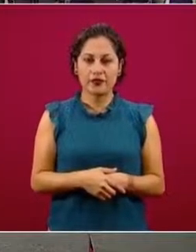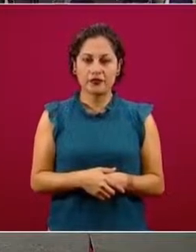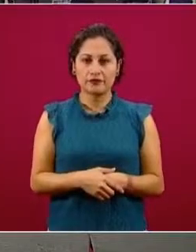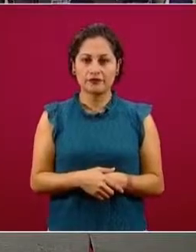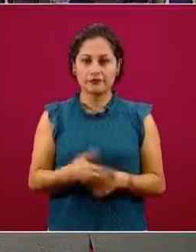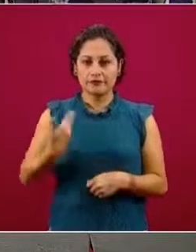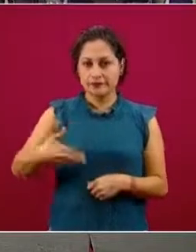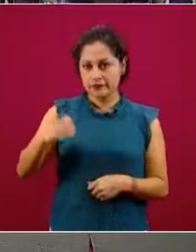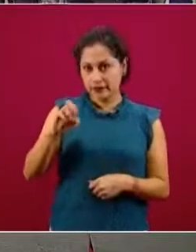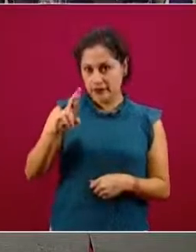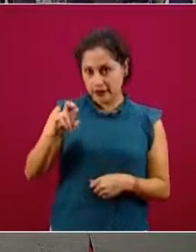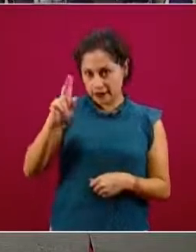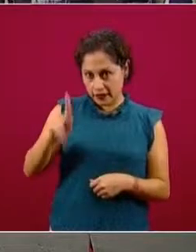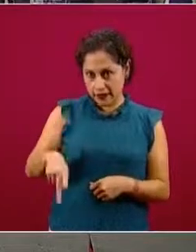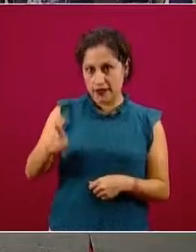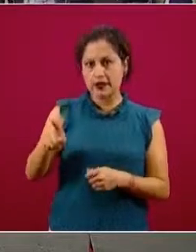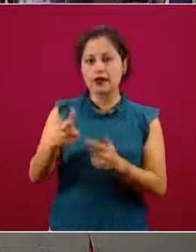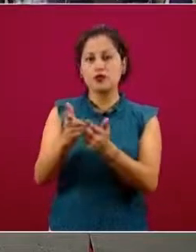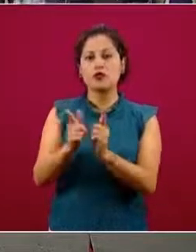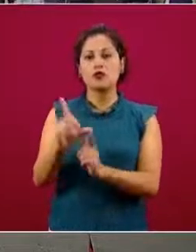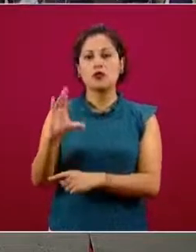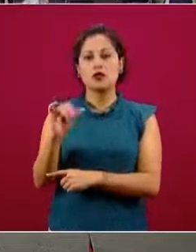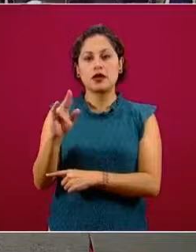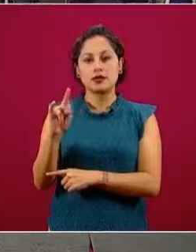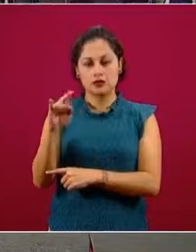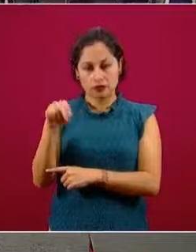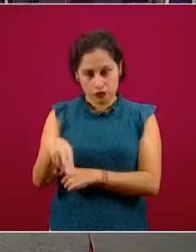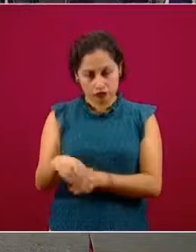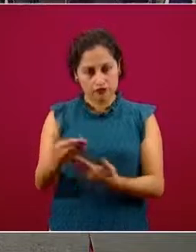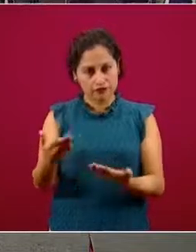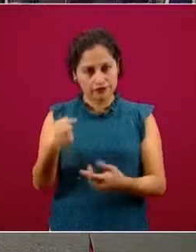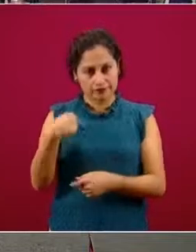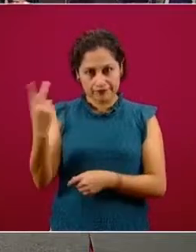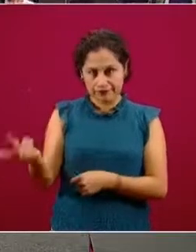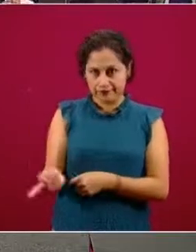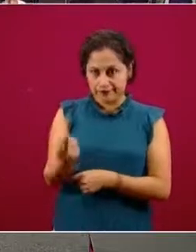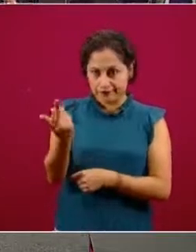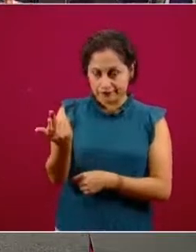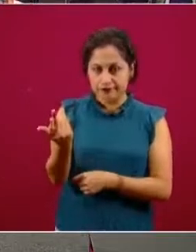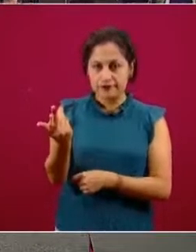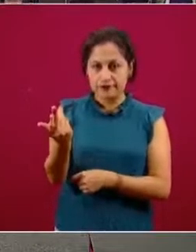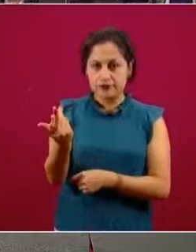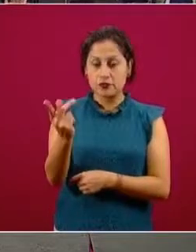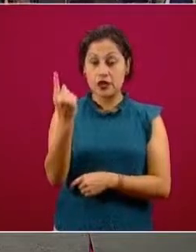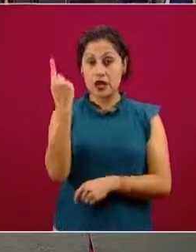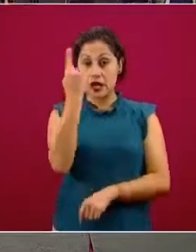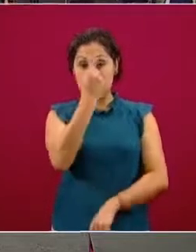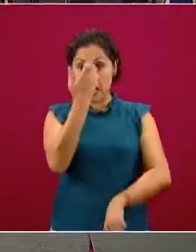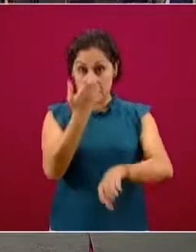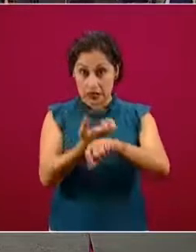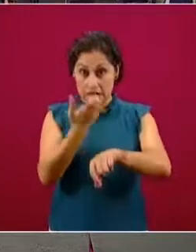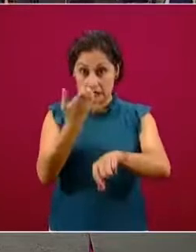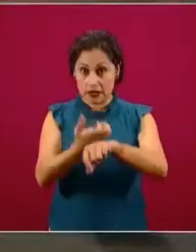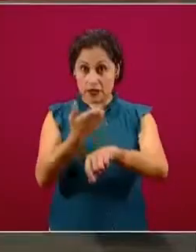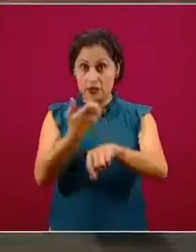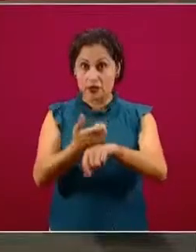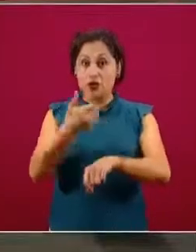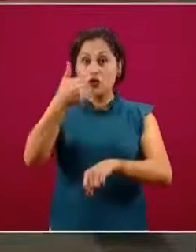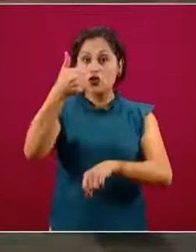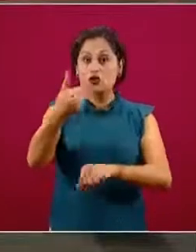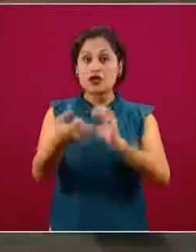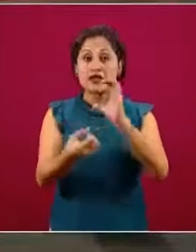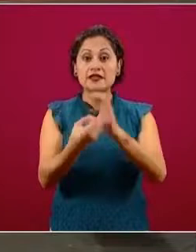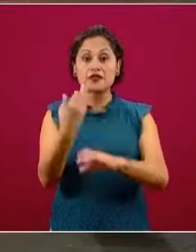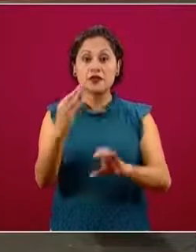Eric Hernández de Diario Basta para Grupo Cantón. Doctor, la pregunta sería para empezar. En Estados Unidos añadieron 6 nuevos síntomas,